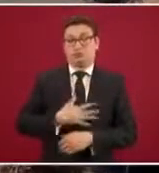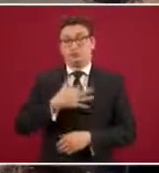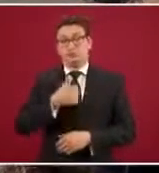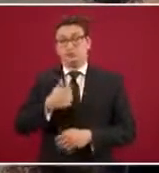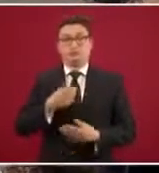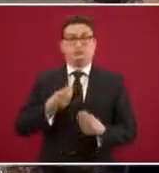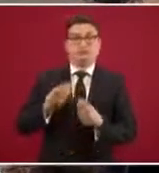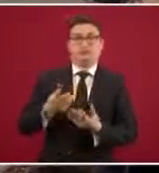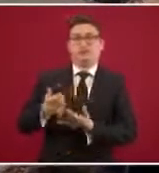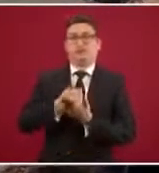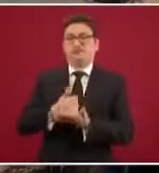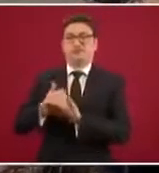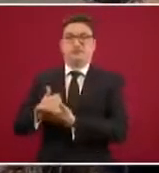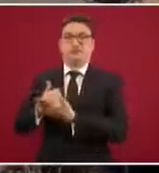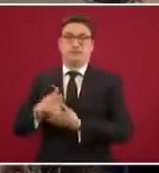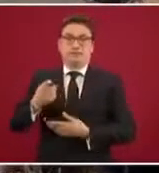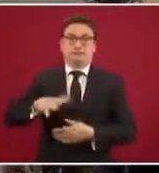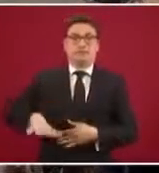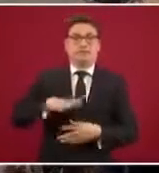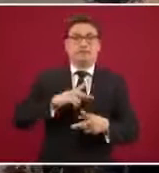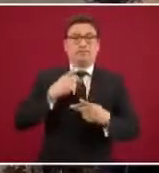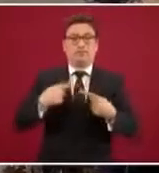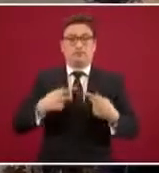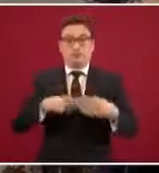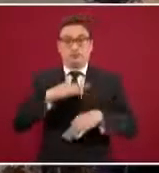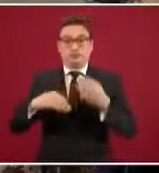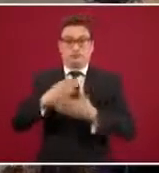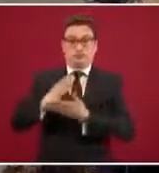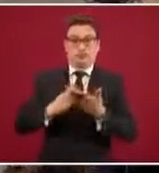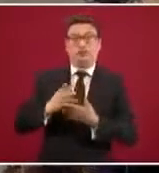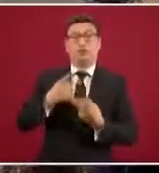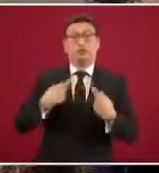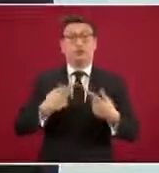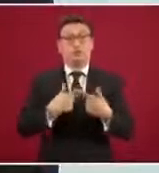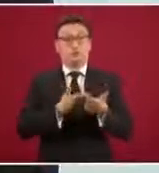y a los pobres